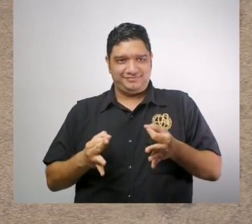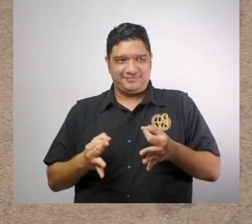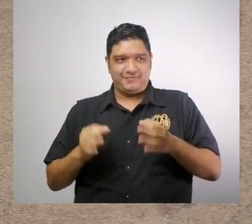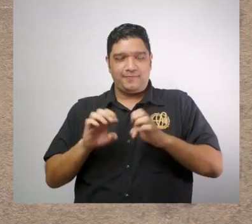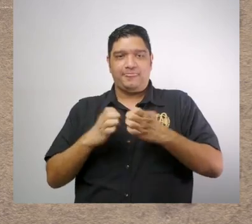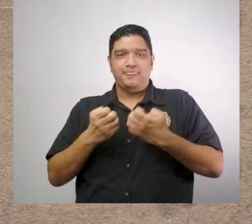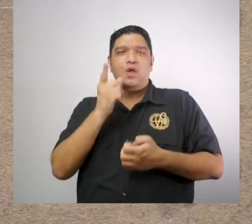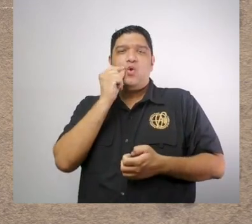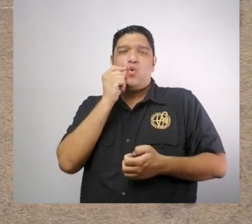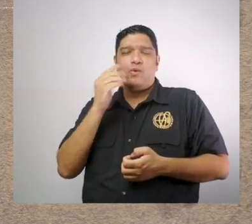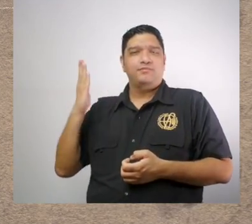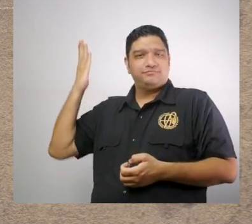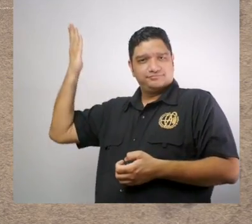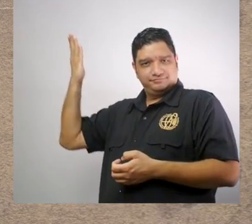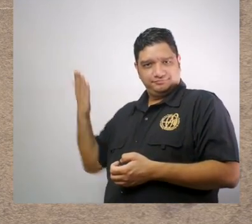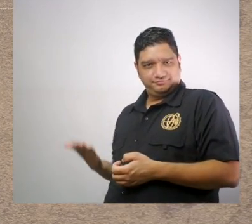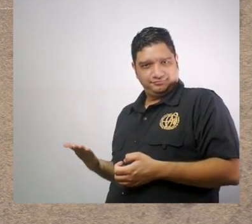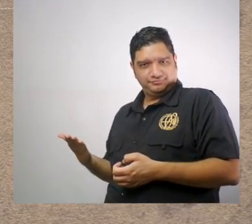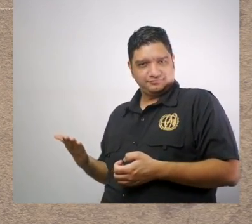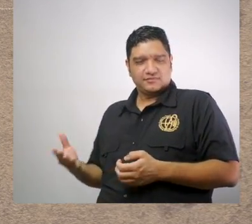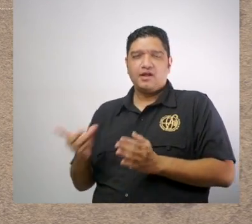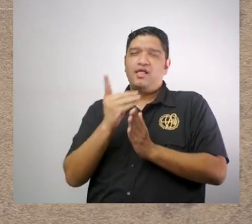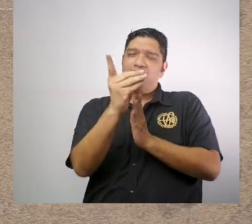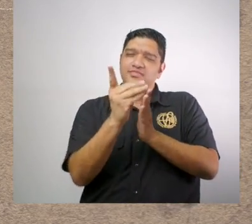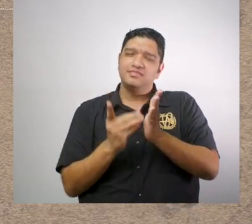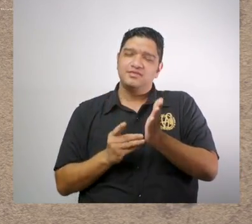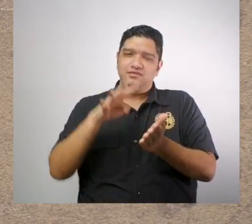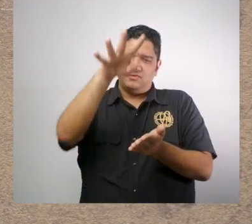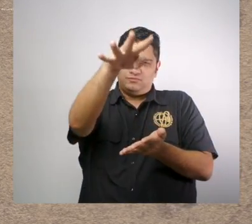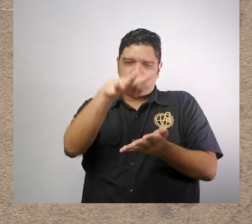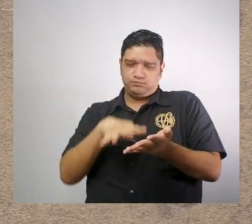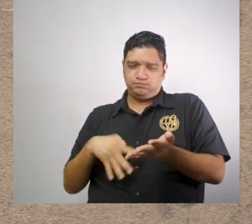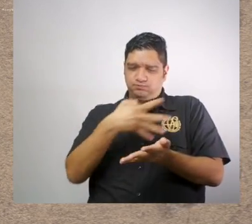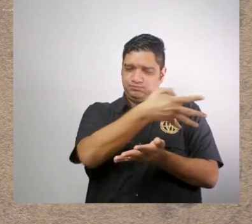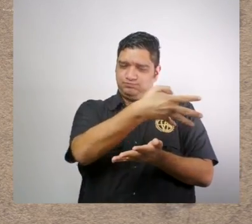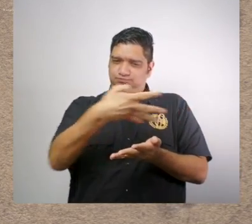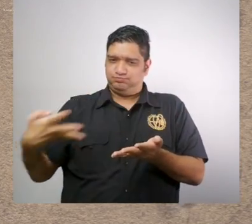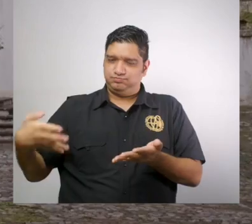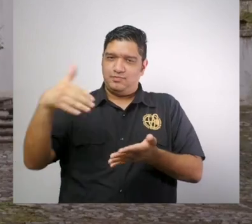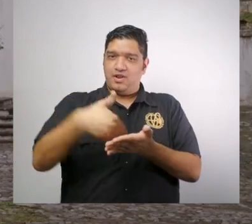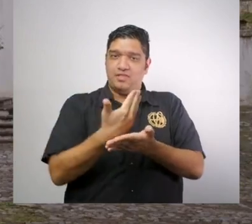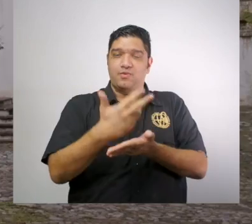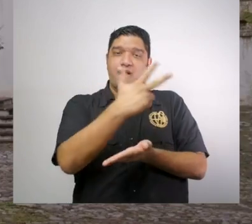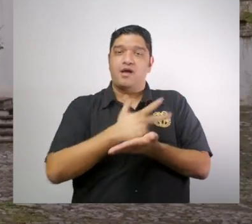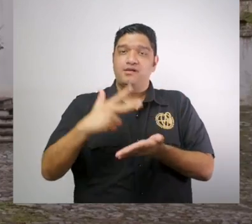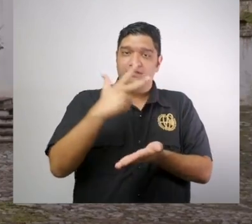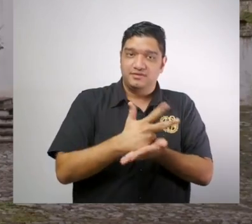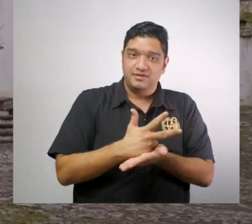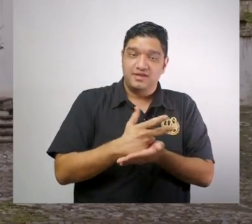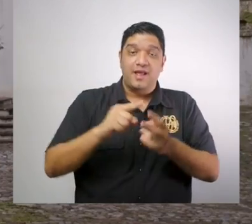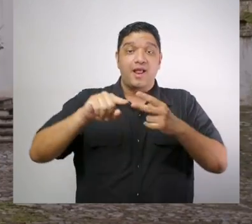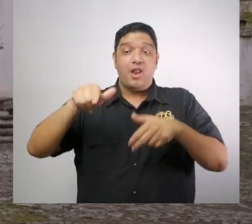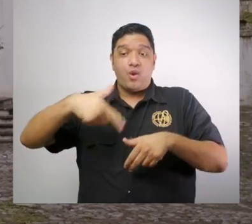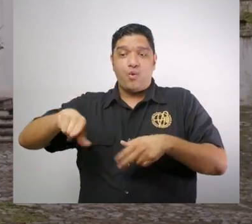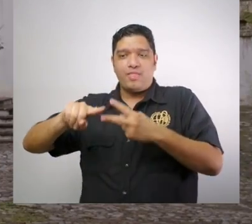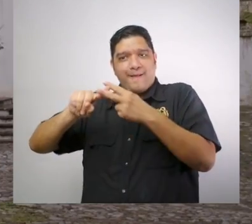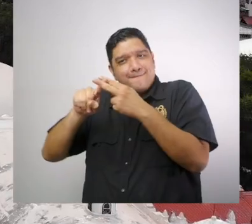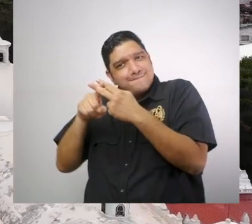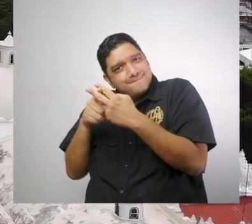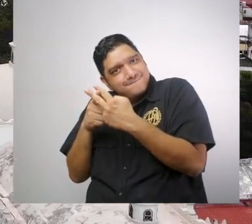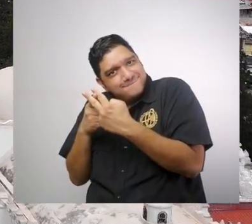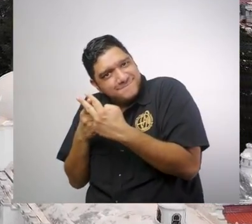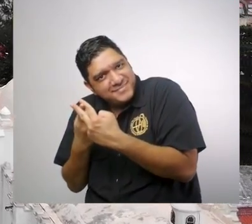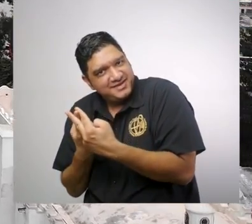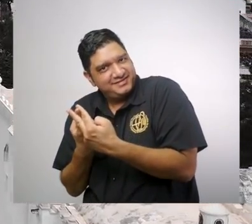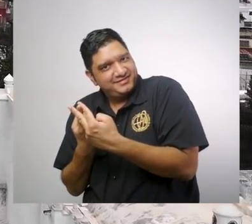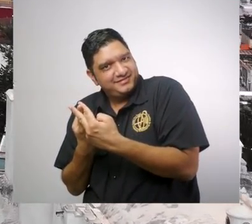y cuando posteriormente Marcos Ibáñez traza la Nueva Guatemala de la Asunción, el punto de partida de la ciudad